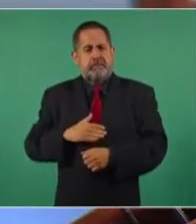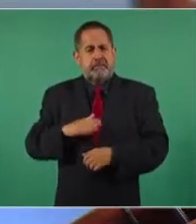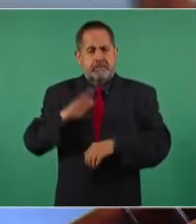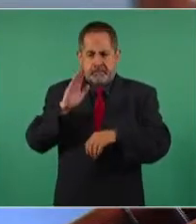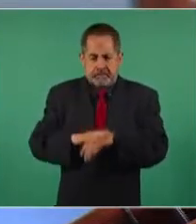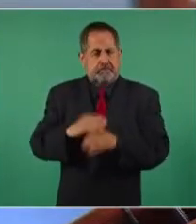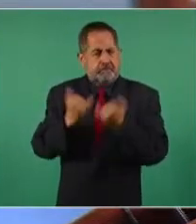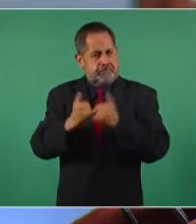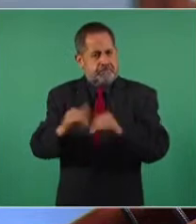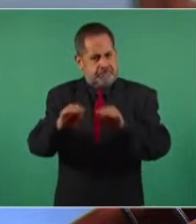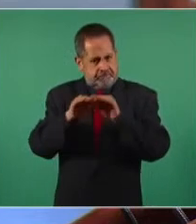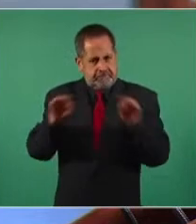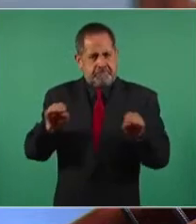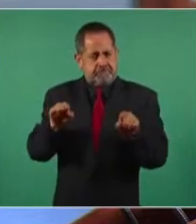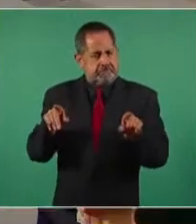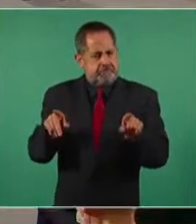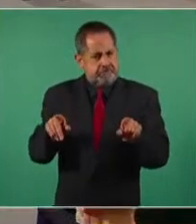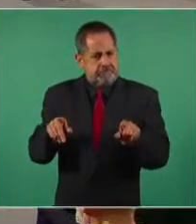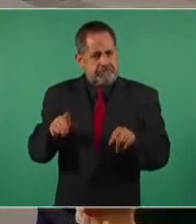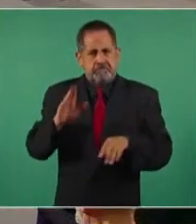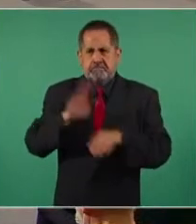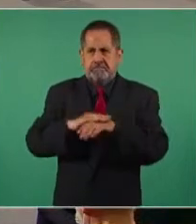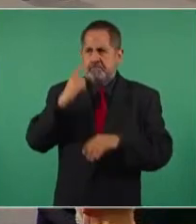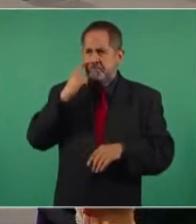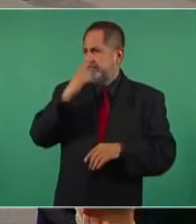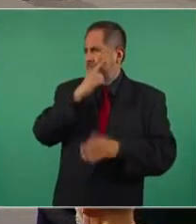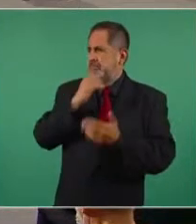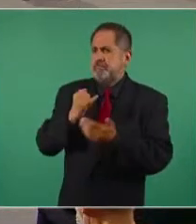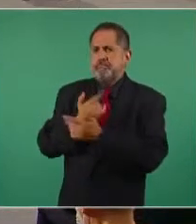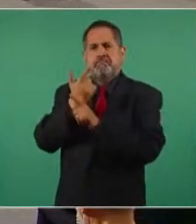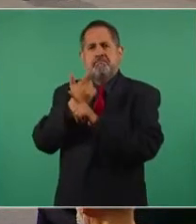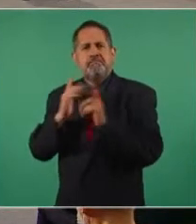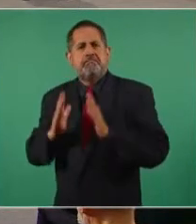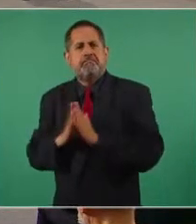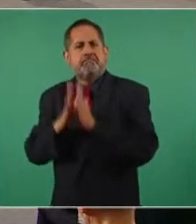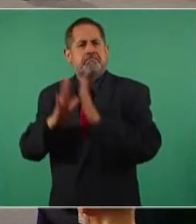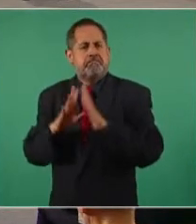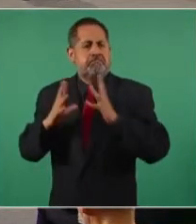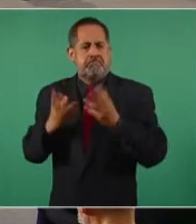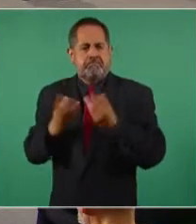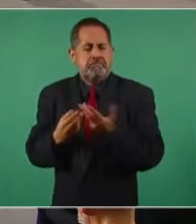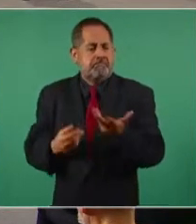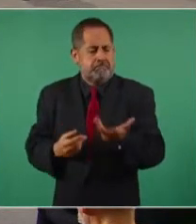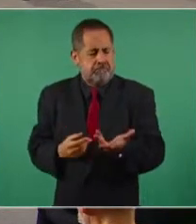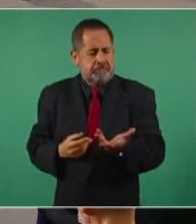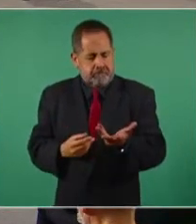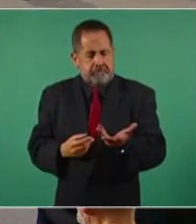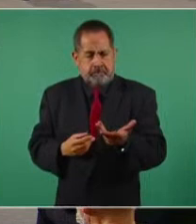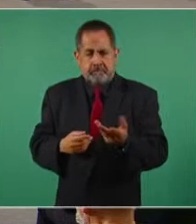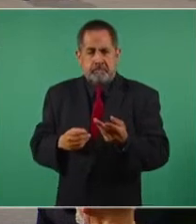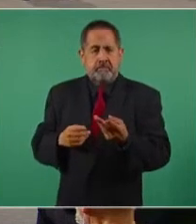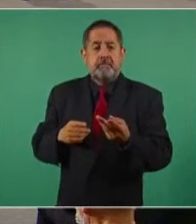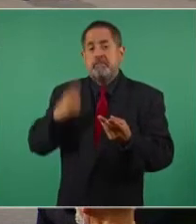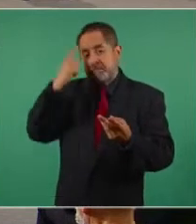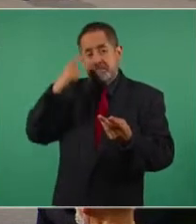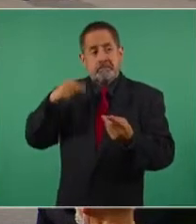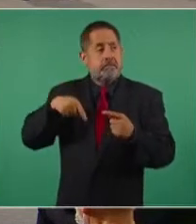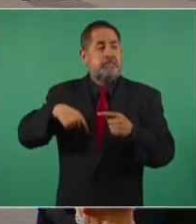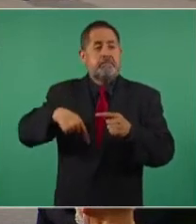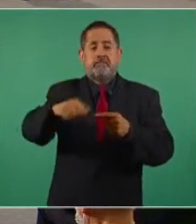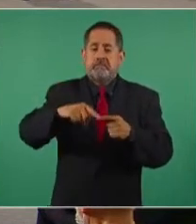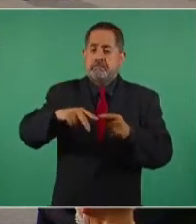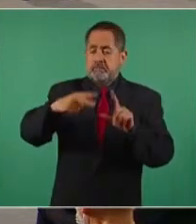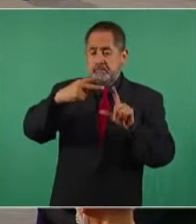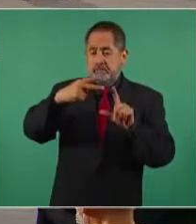más igualitaria más democrática y donde se garantice a